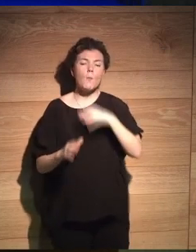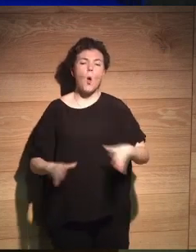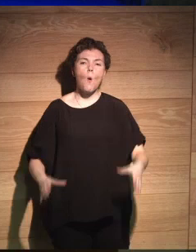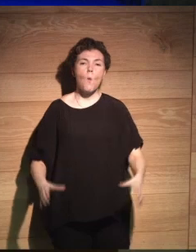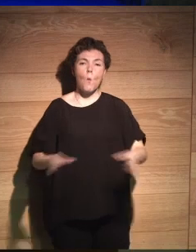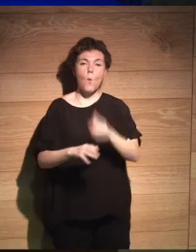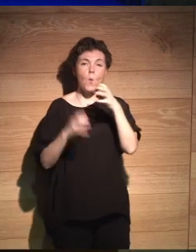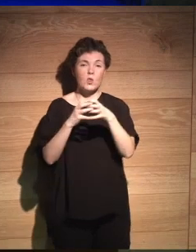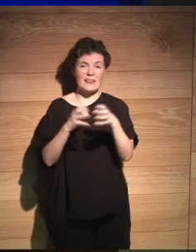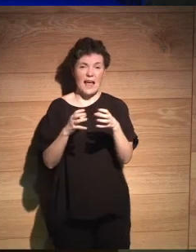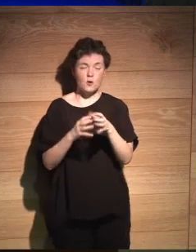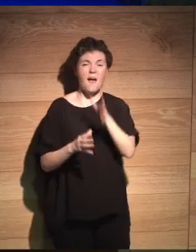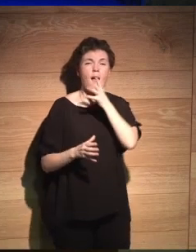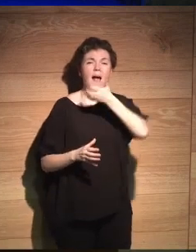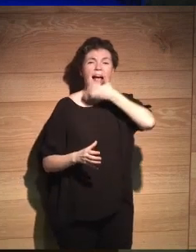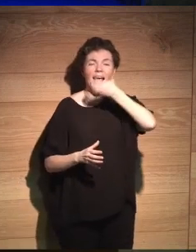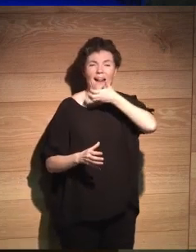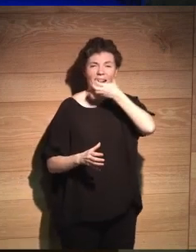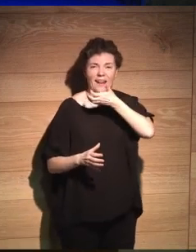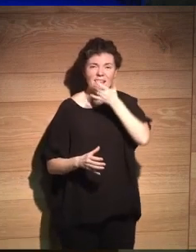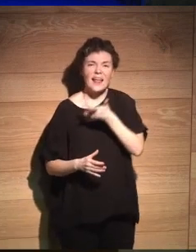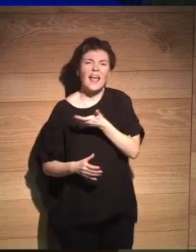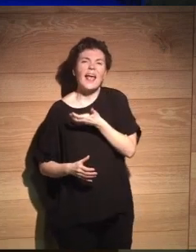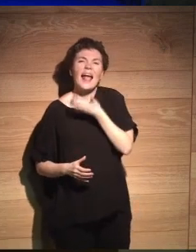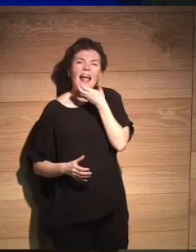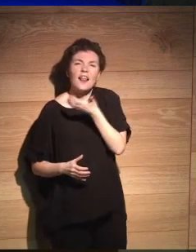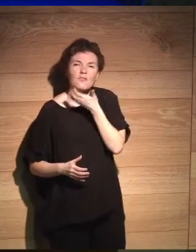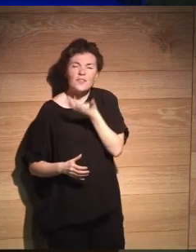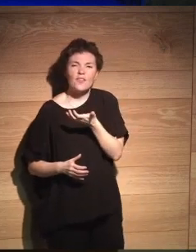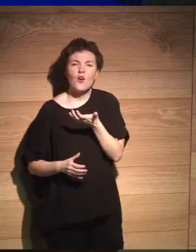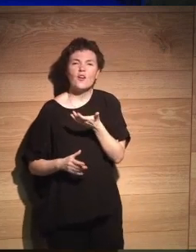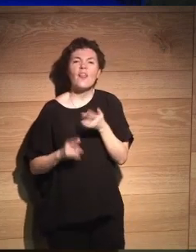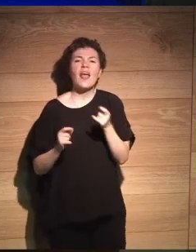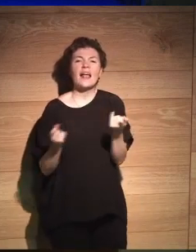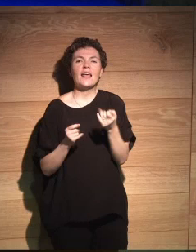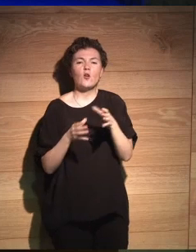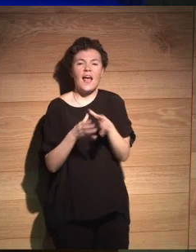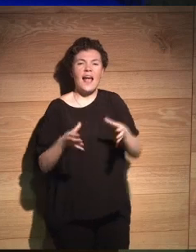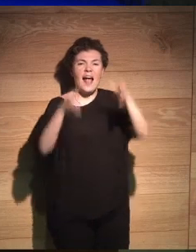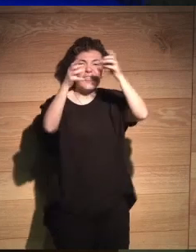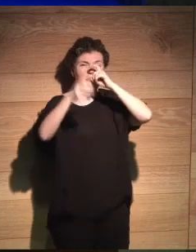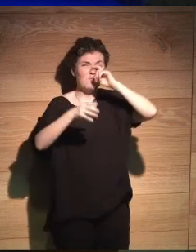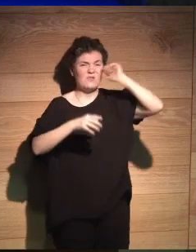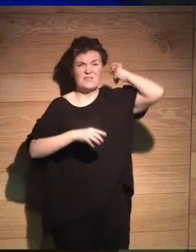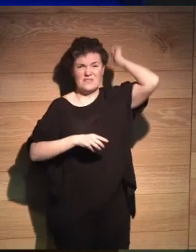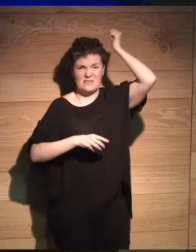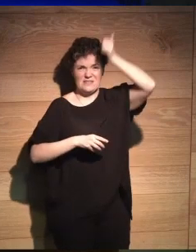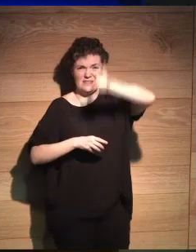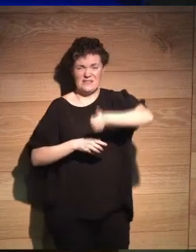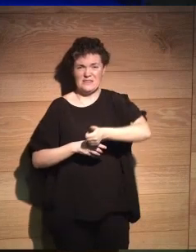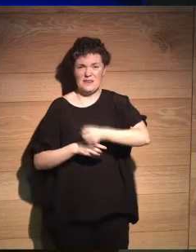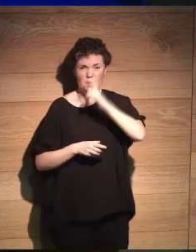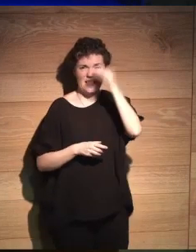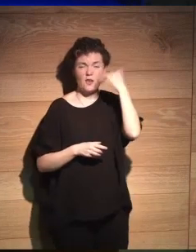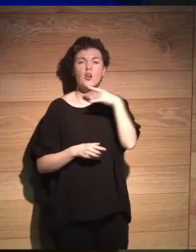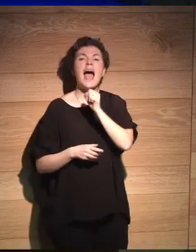butano. El agua caliente y la calefacción los proporcionaba una caldera de muchos años que solo